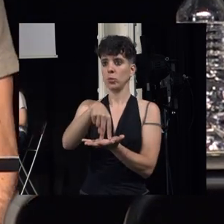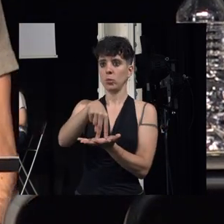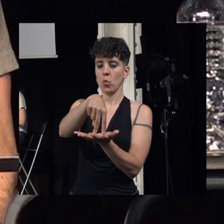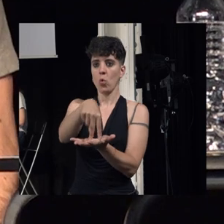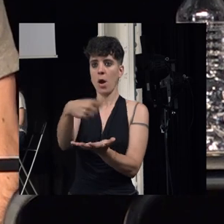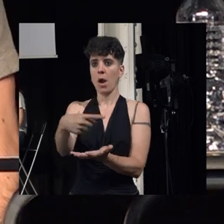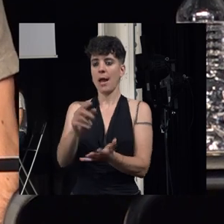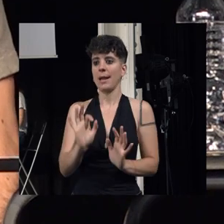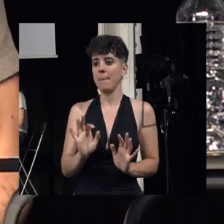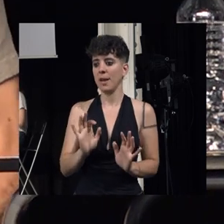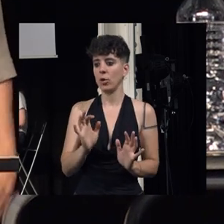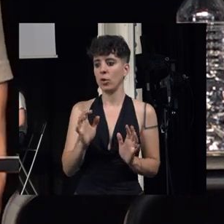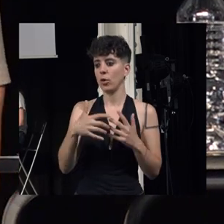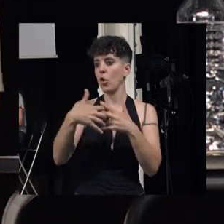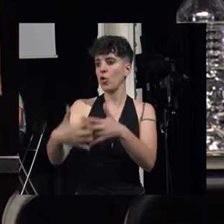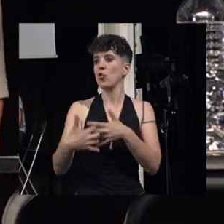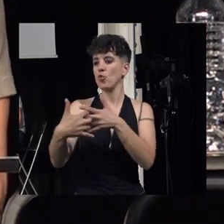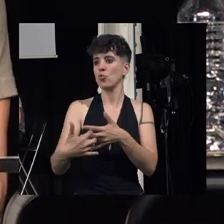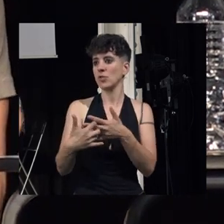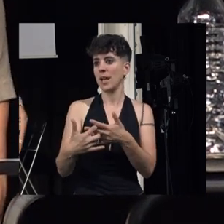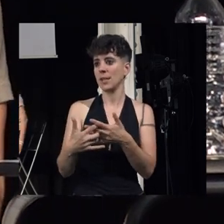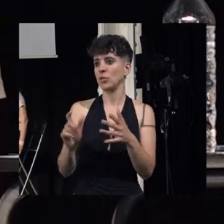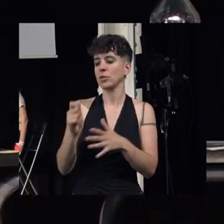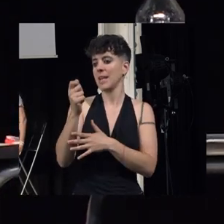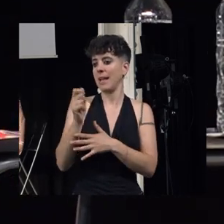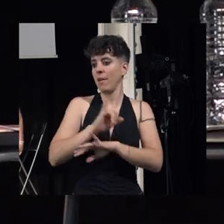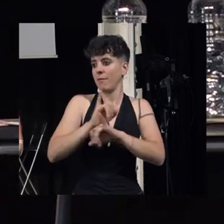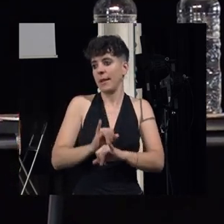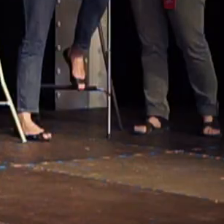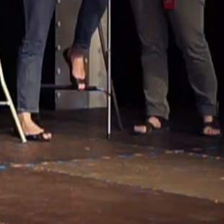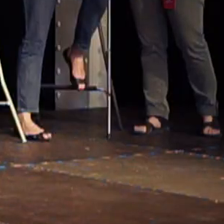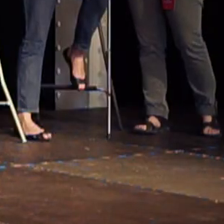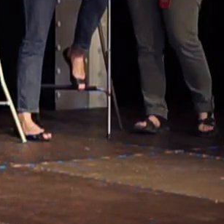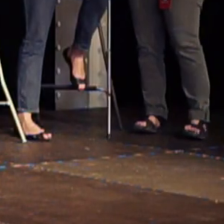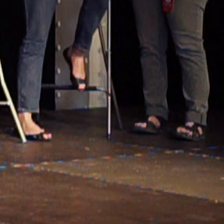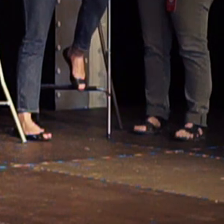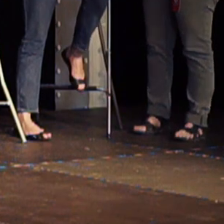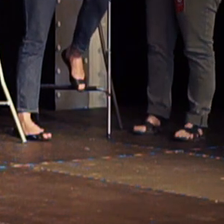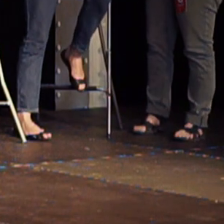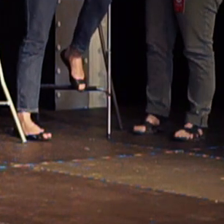nuestras posibilidades, felizmente. Perdón. Muy bien.